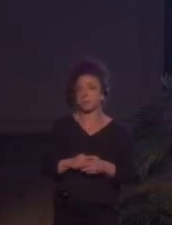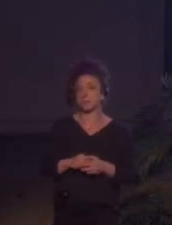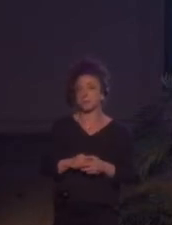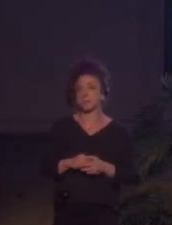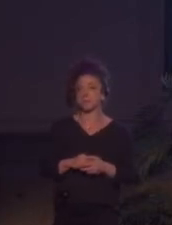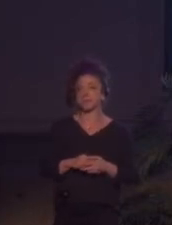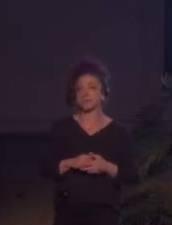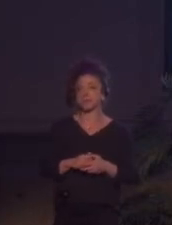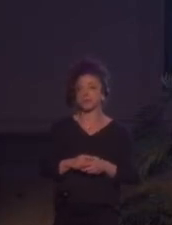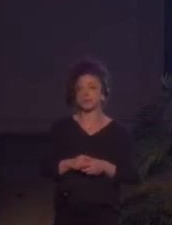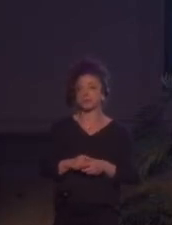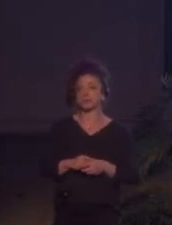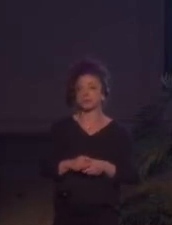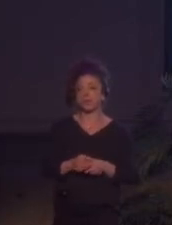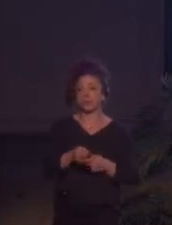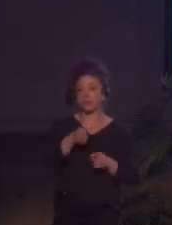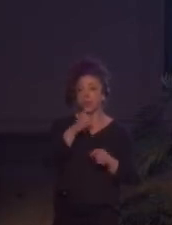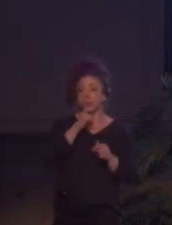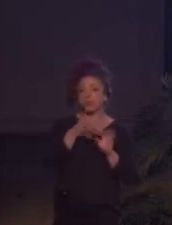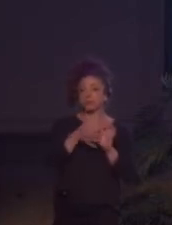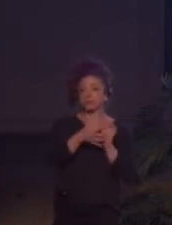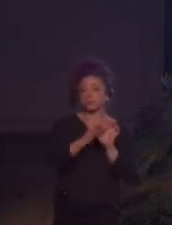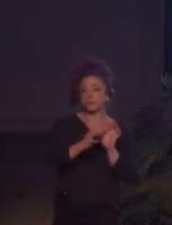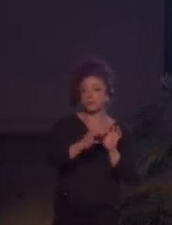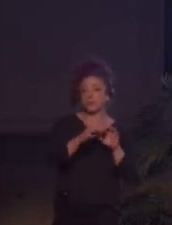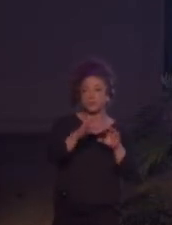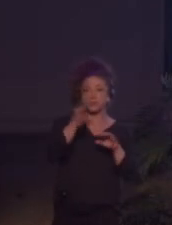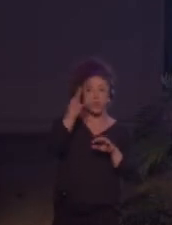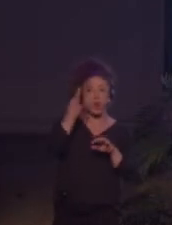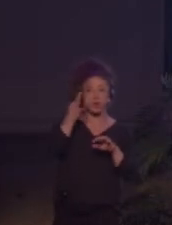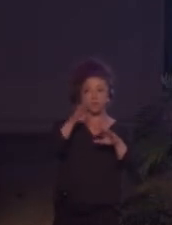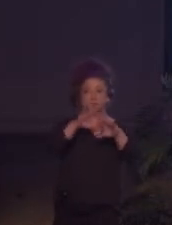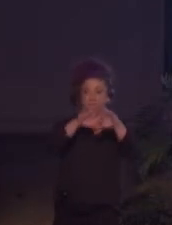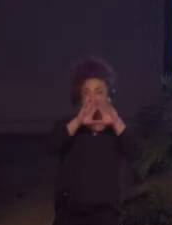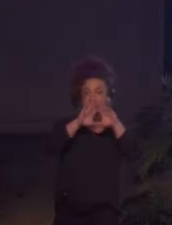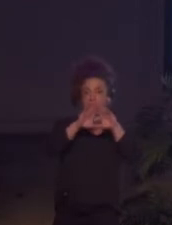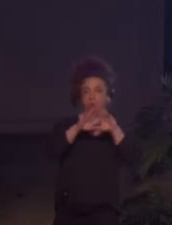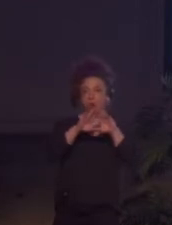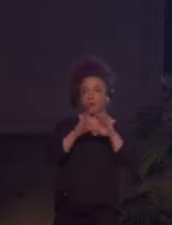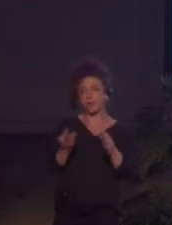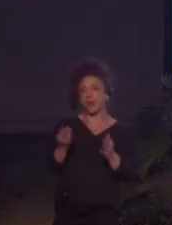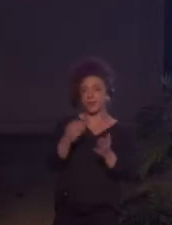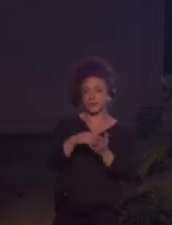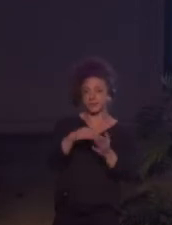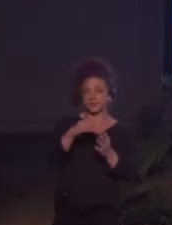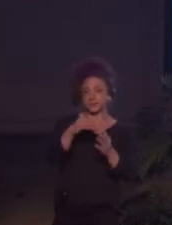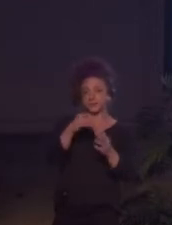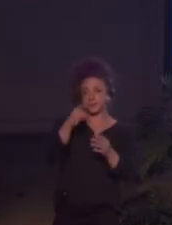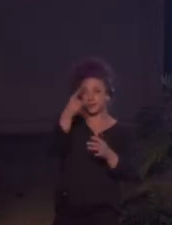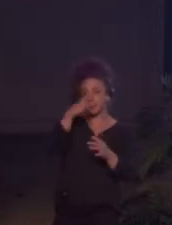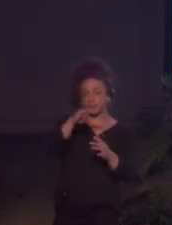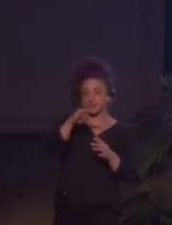hacer esos... enlaces, ¿no? Con desde dentro del feminismo, ¿no? ¿Cómo se puede?